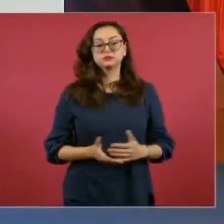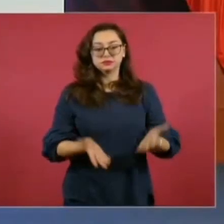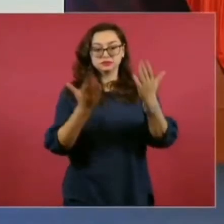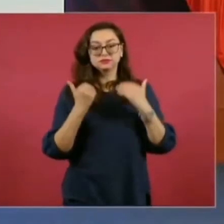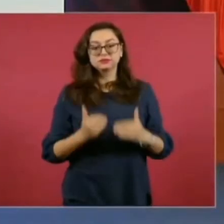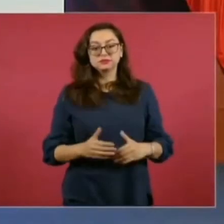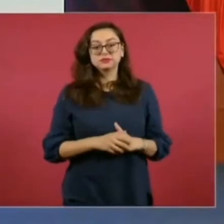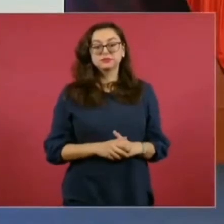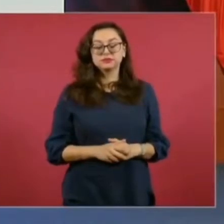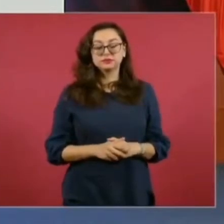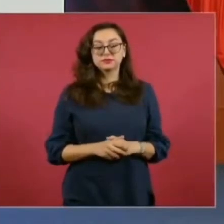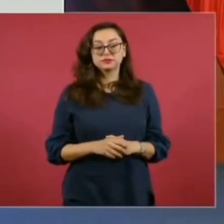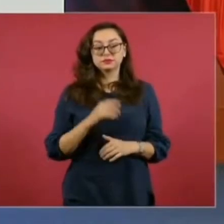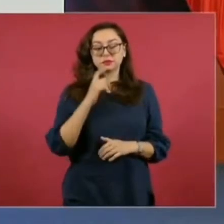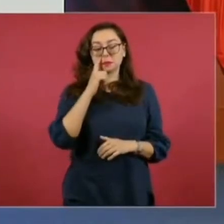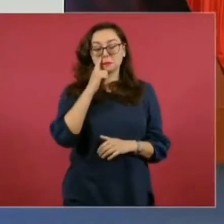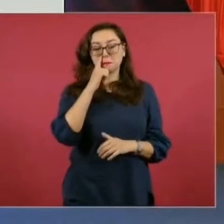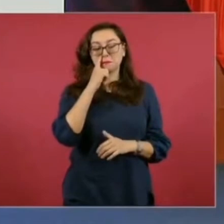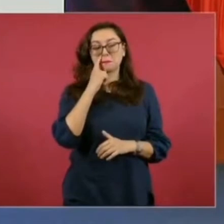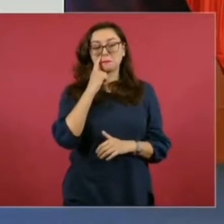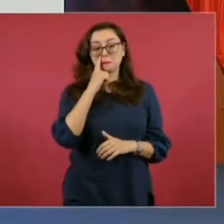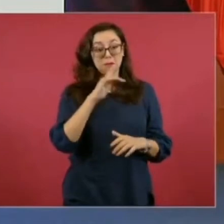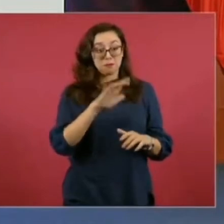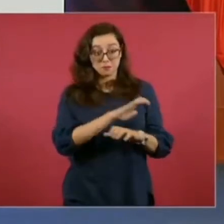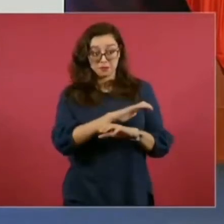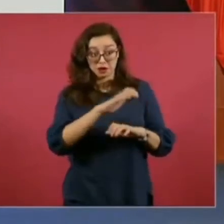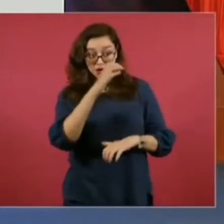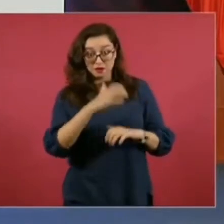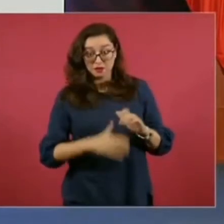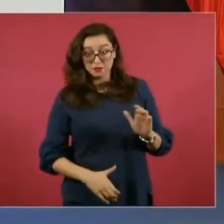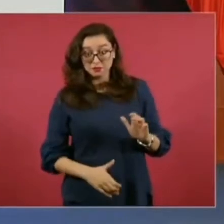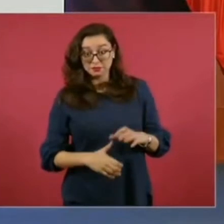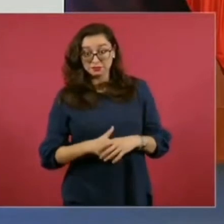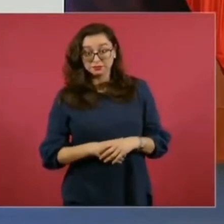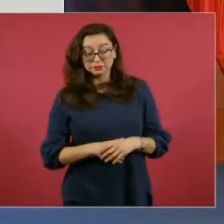Adelante. ¿Hasta ahí termina?